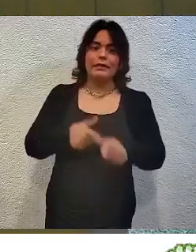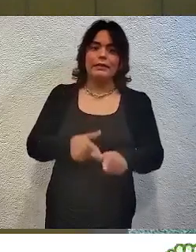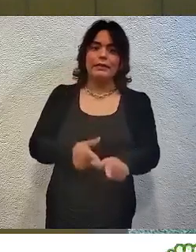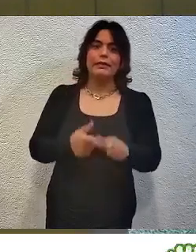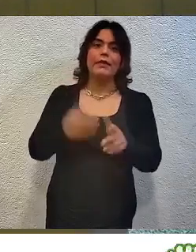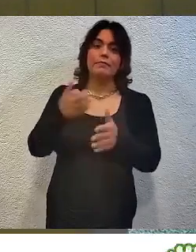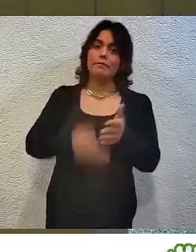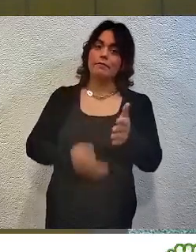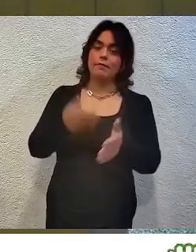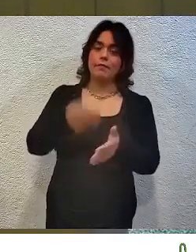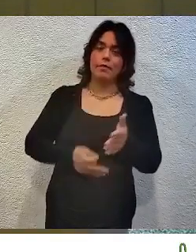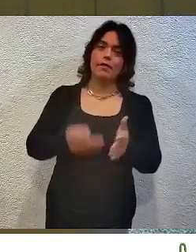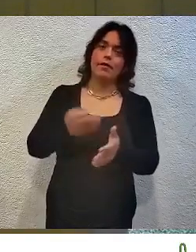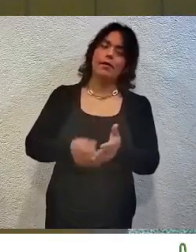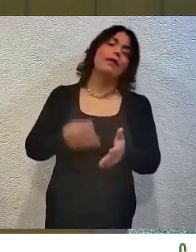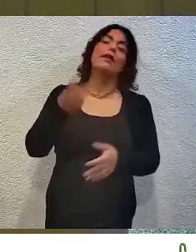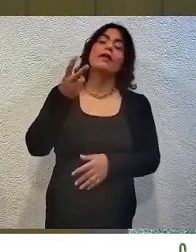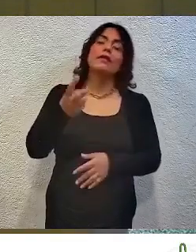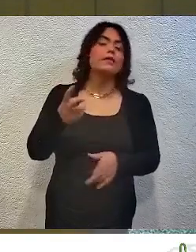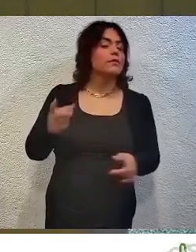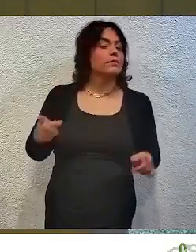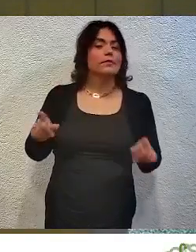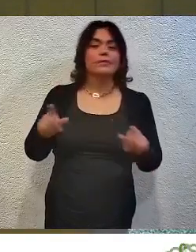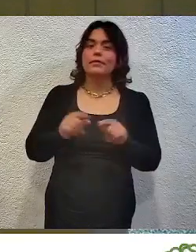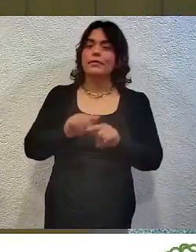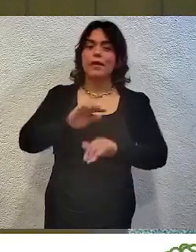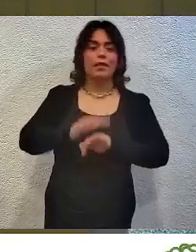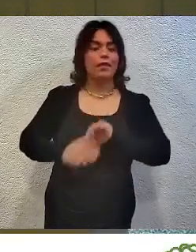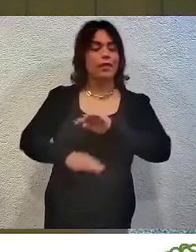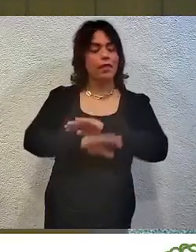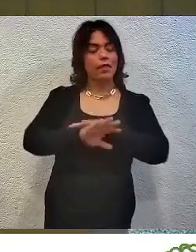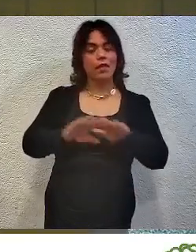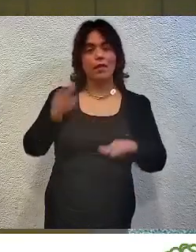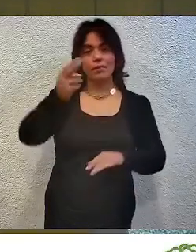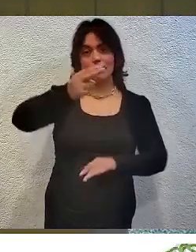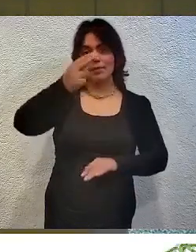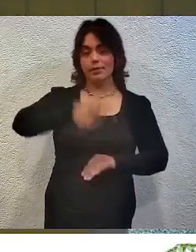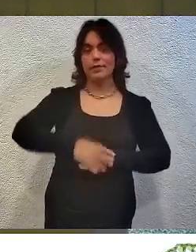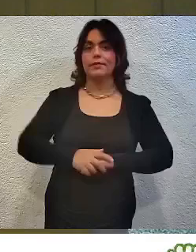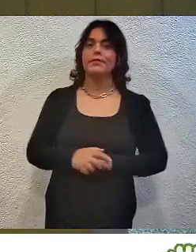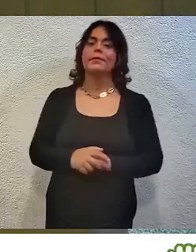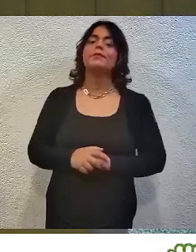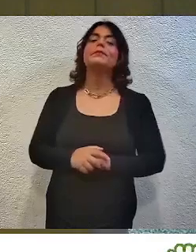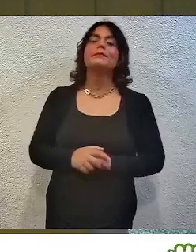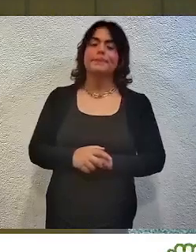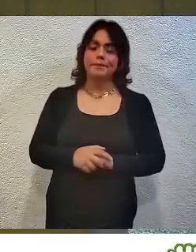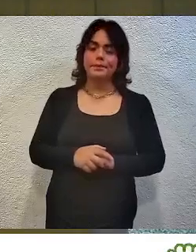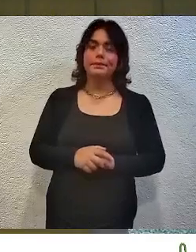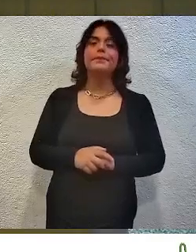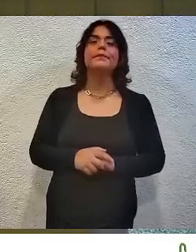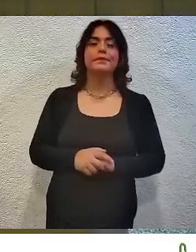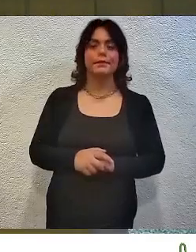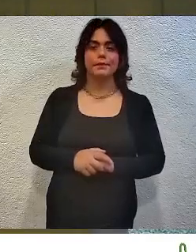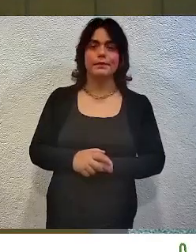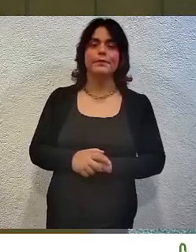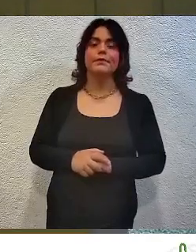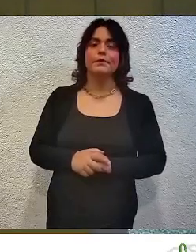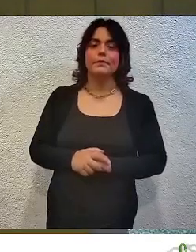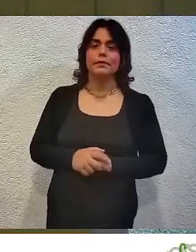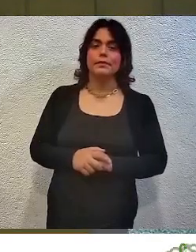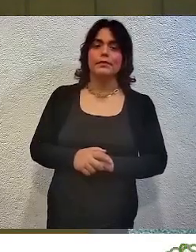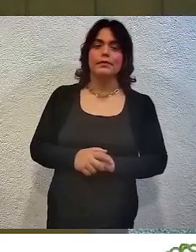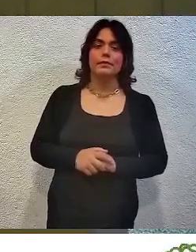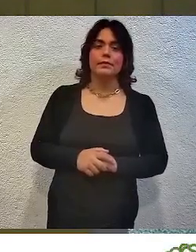tanto el asunto quedará ya concluido, insisto, con este